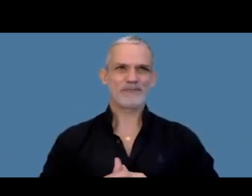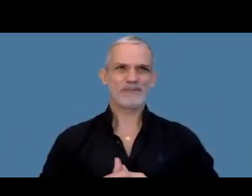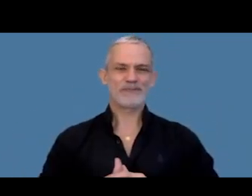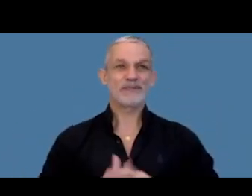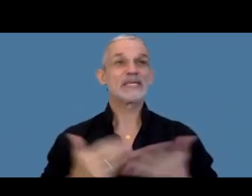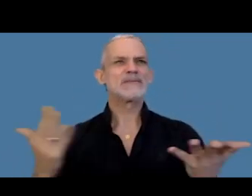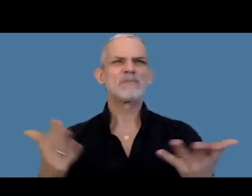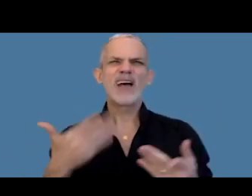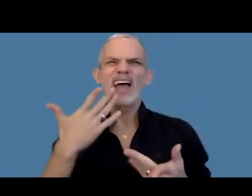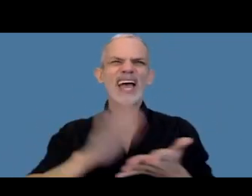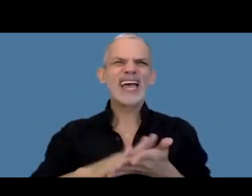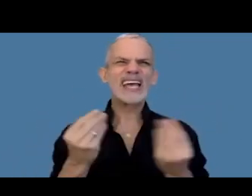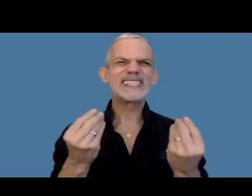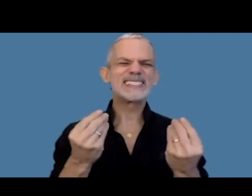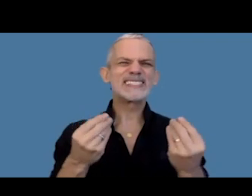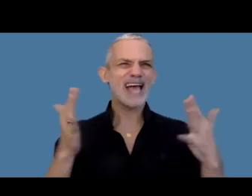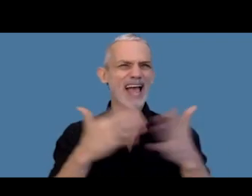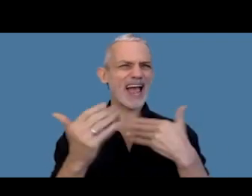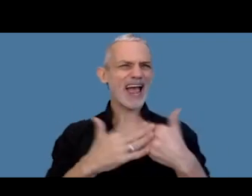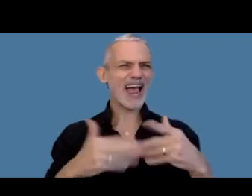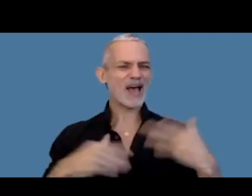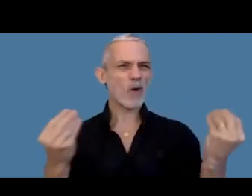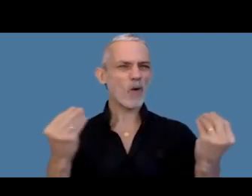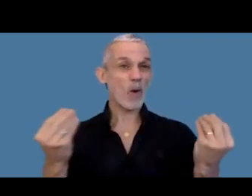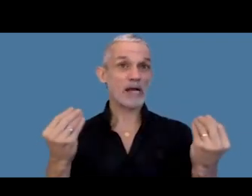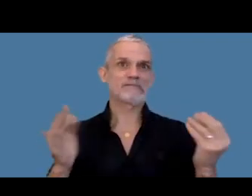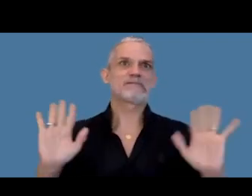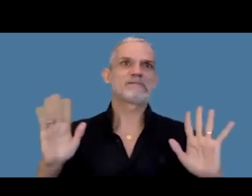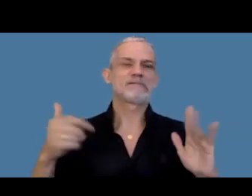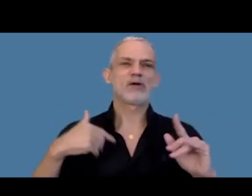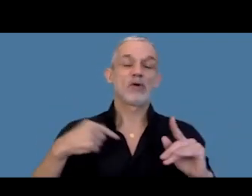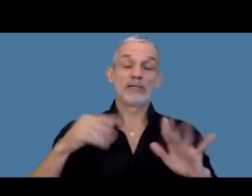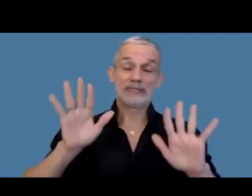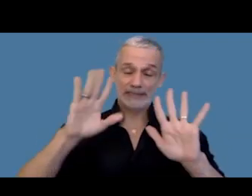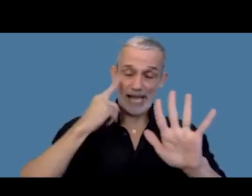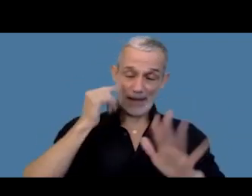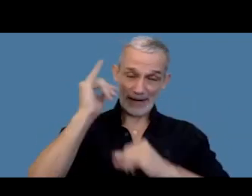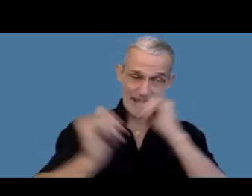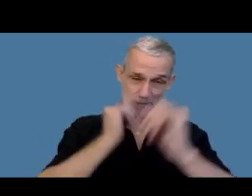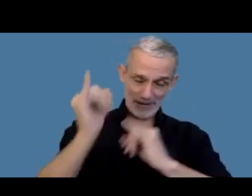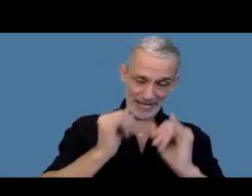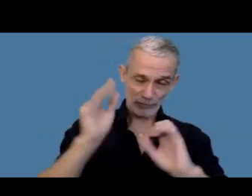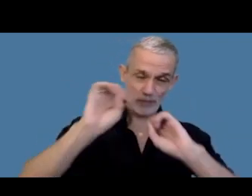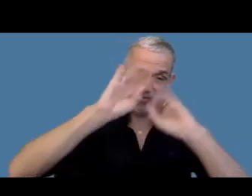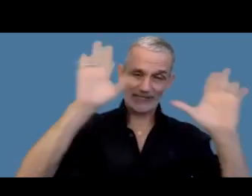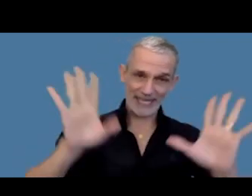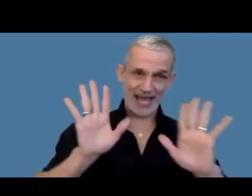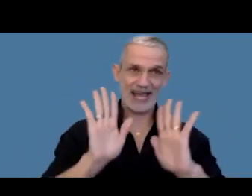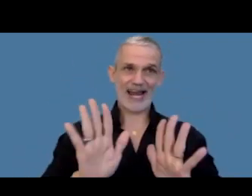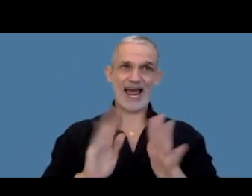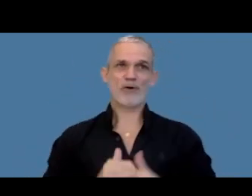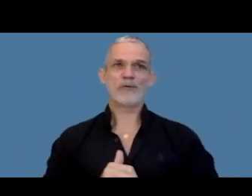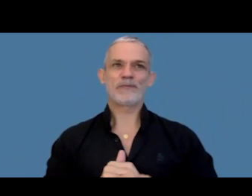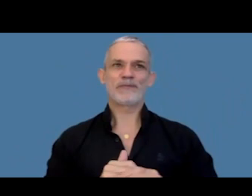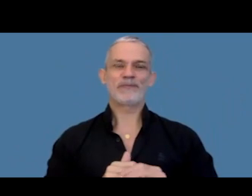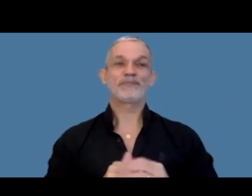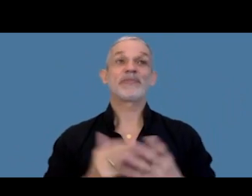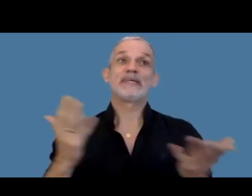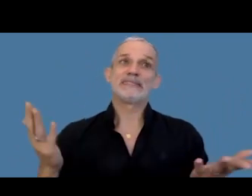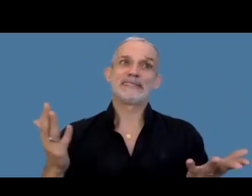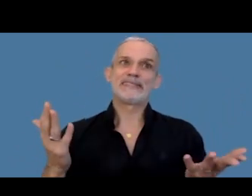refiero por prácticas caseras? Intentando no irme al pasto en la explicación, ¿sí? Claro, porque